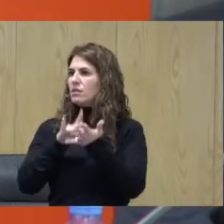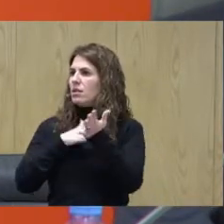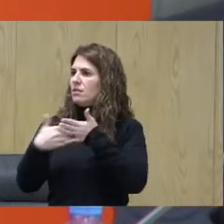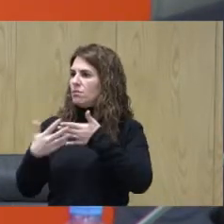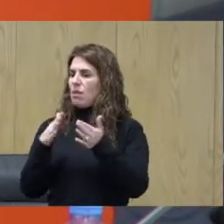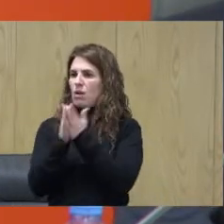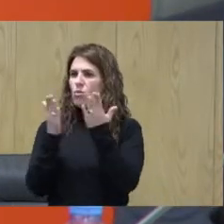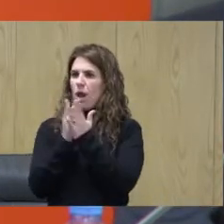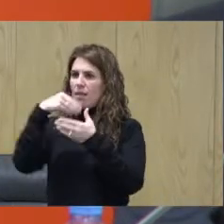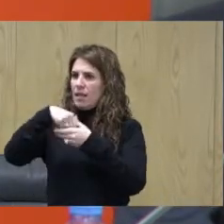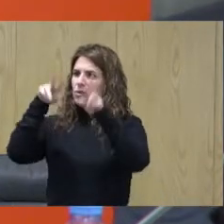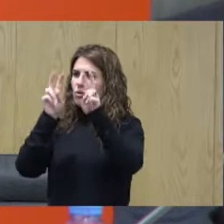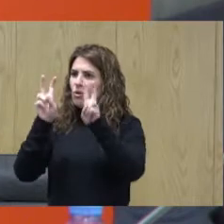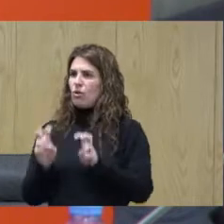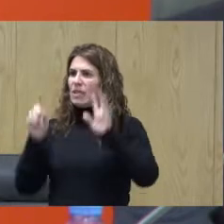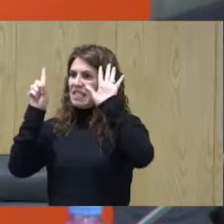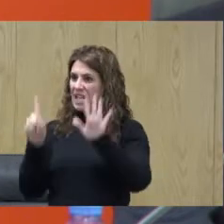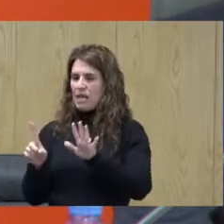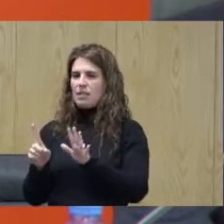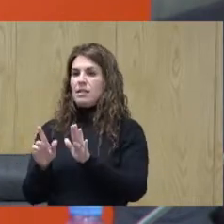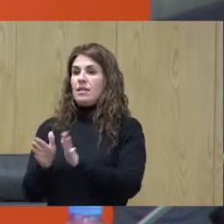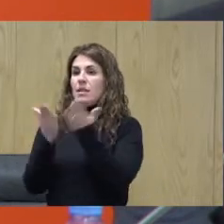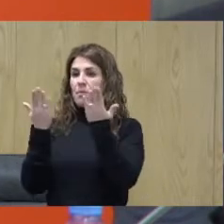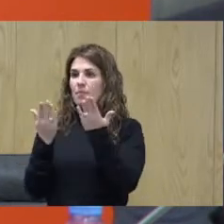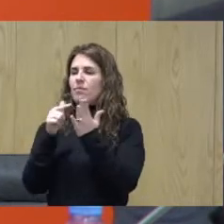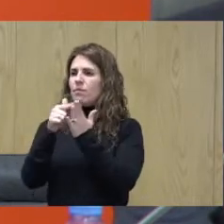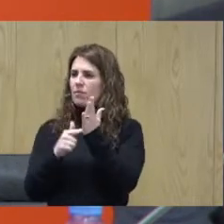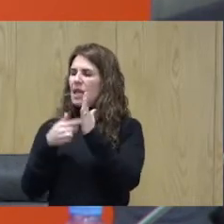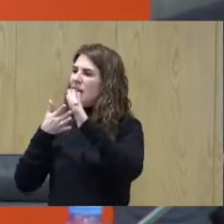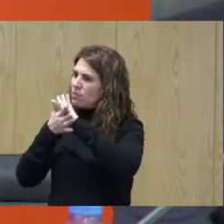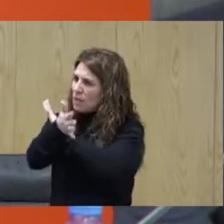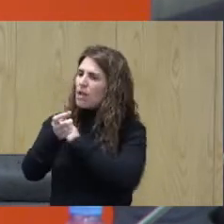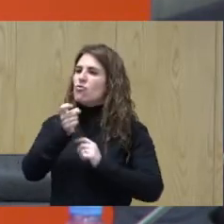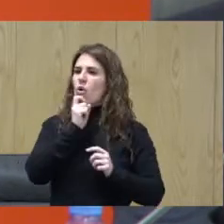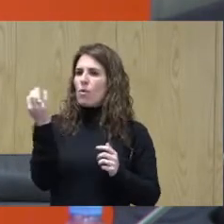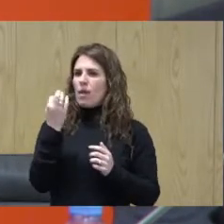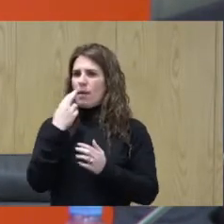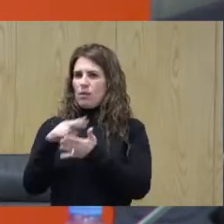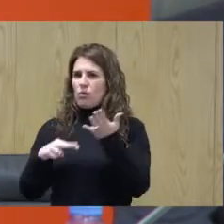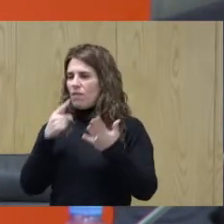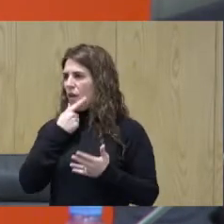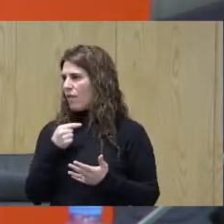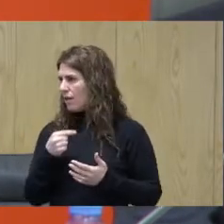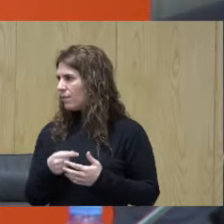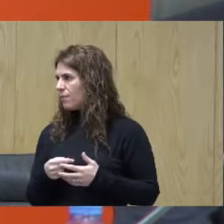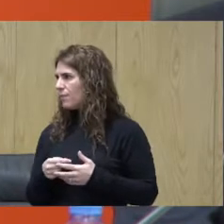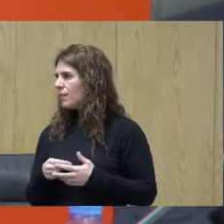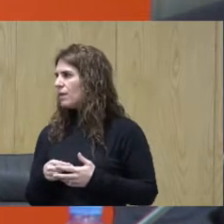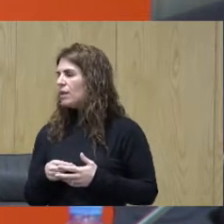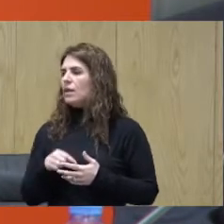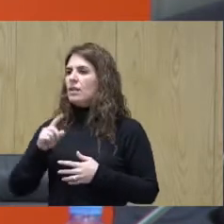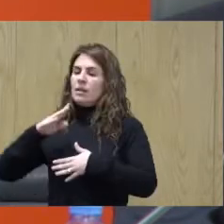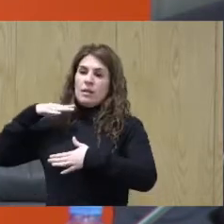de seis capítulos en los que explicaba cómo tenía que ser la lectura fácil. No fue hasta el